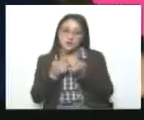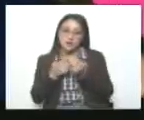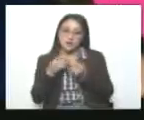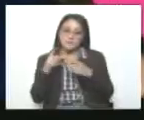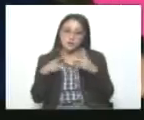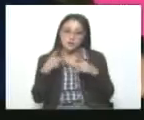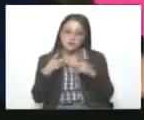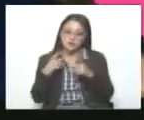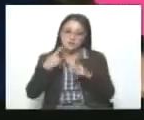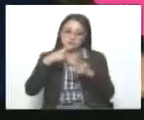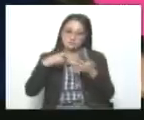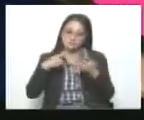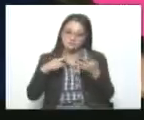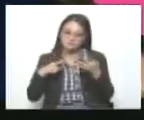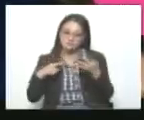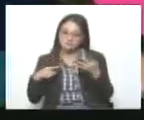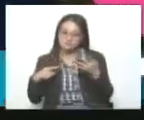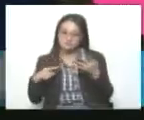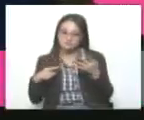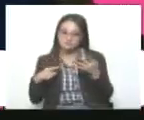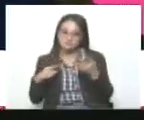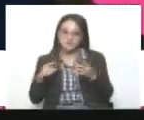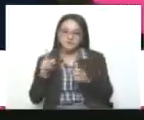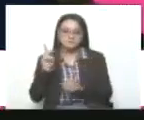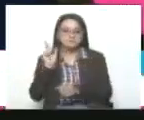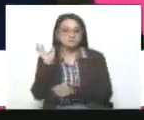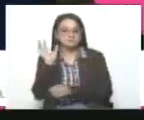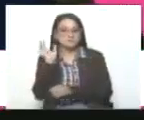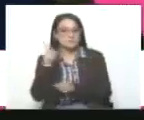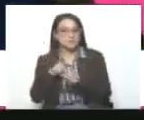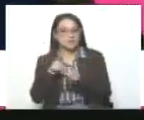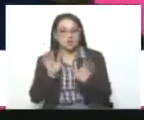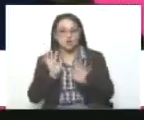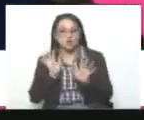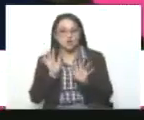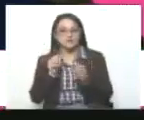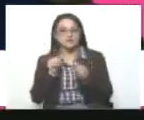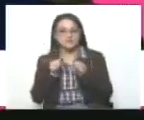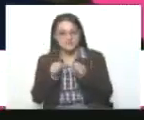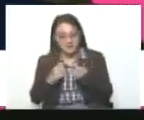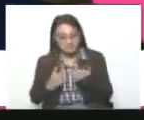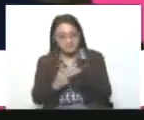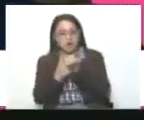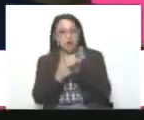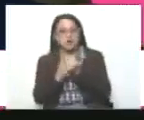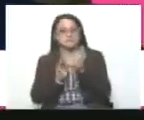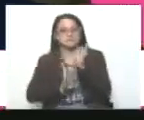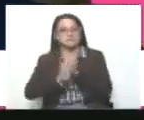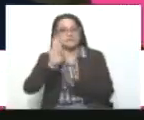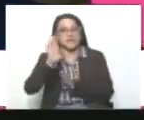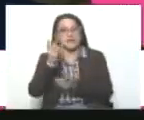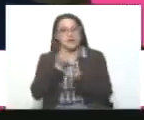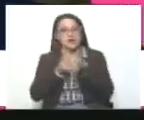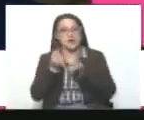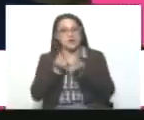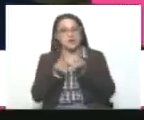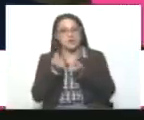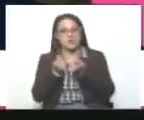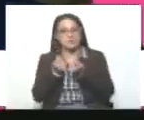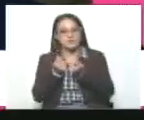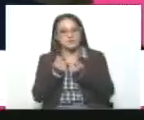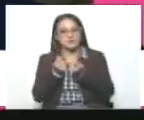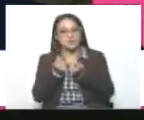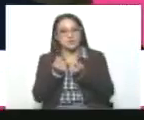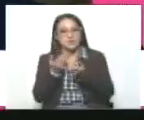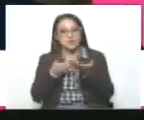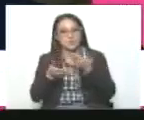productiva, diversificada, no rentista y por supuesto seguir apostando al crecimiento económico de la nación con un comercio